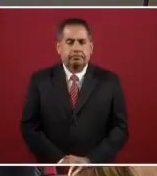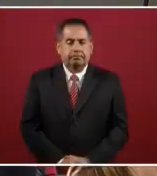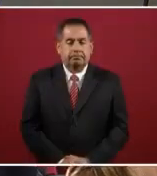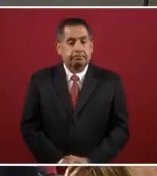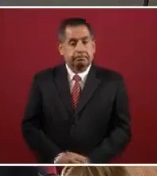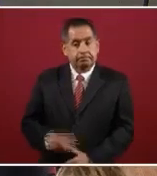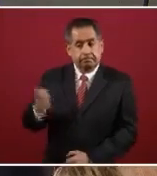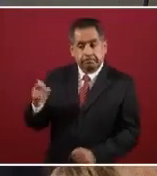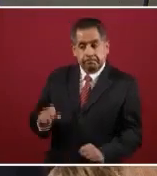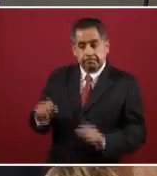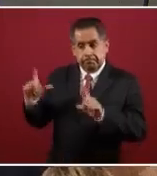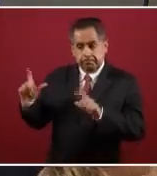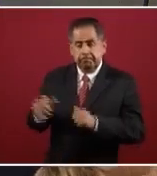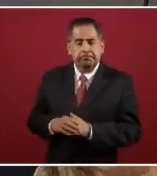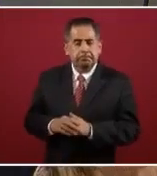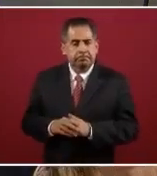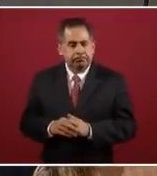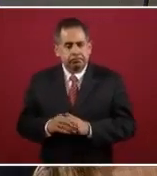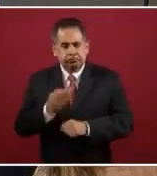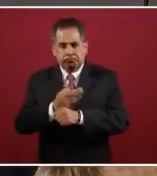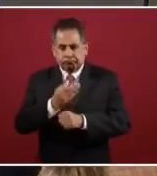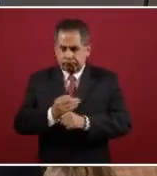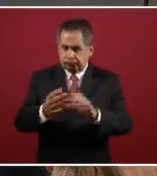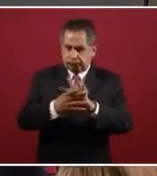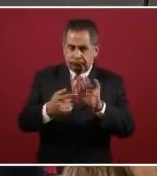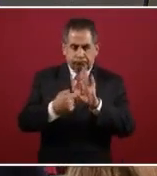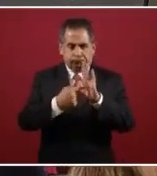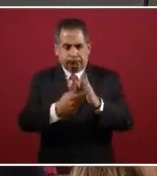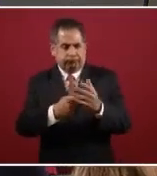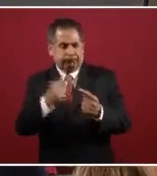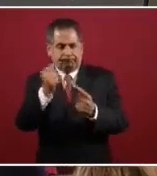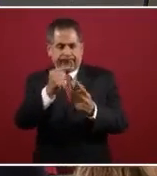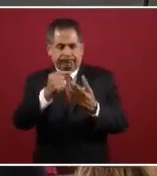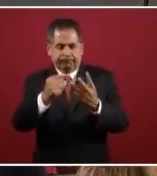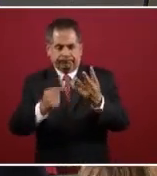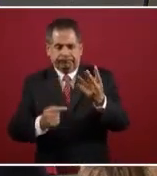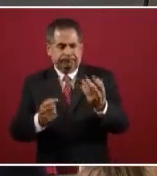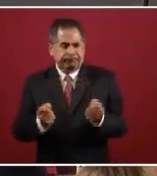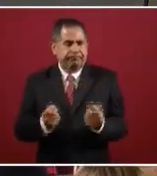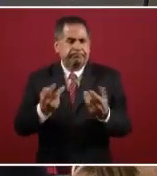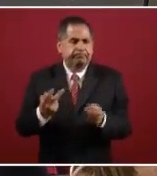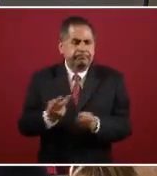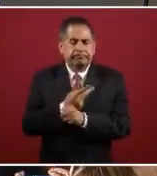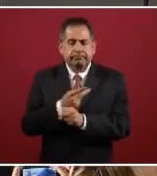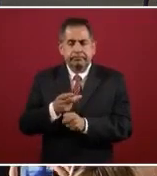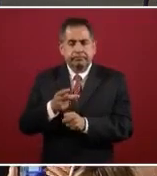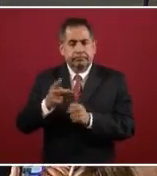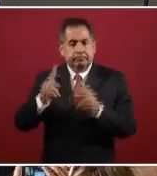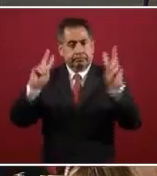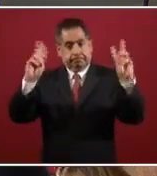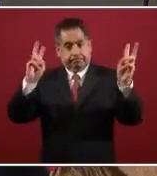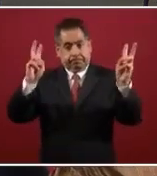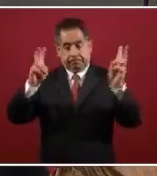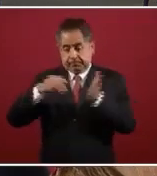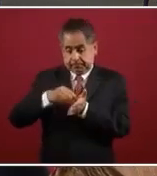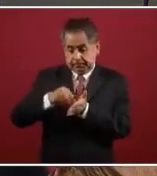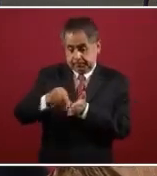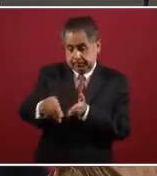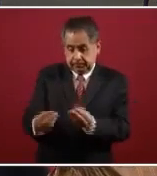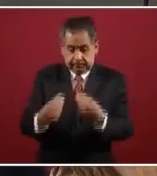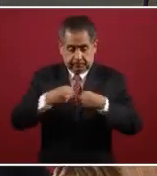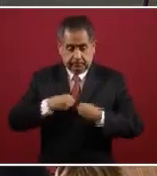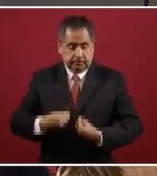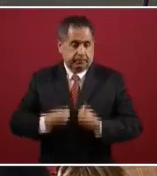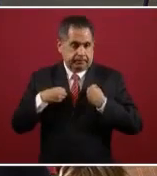A continuación me gustaría darles algunos datos que tenemos en el programa Sembrando Vida y que consideramos importante.